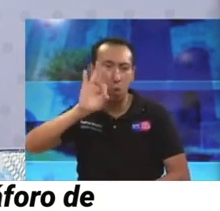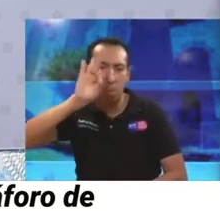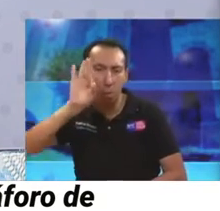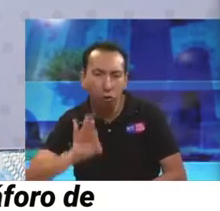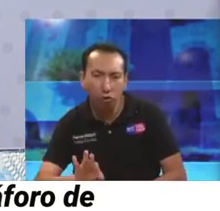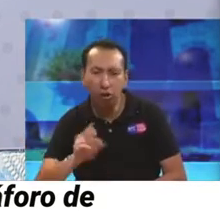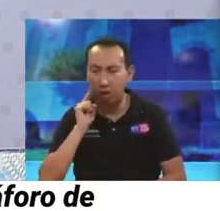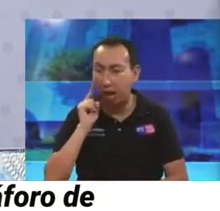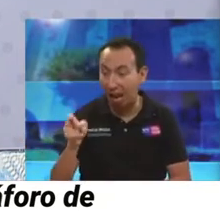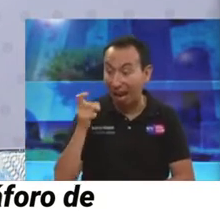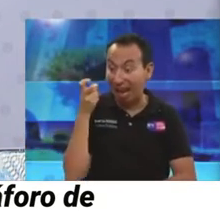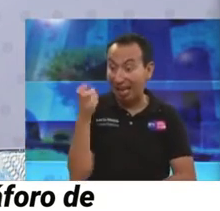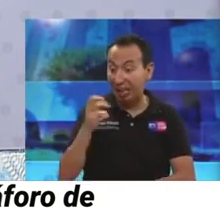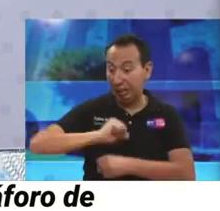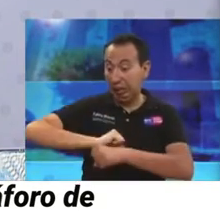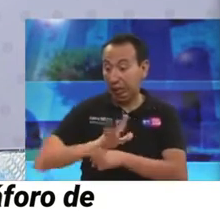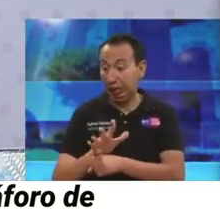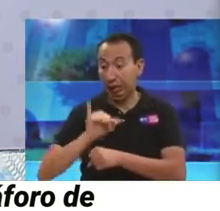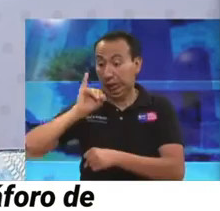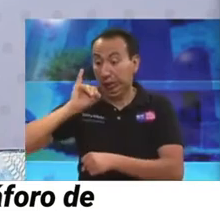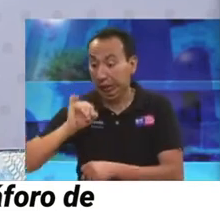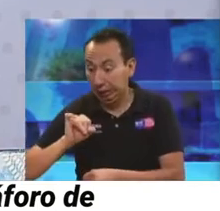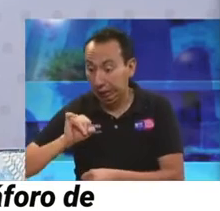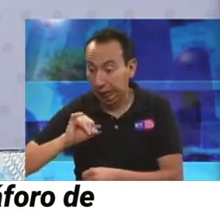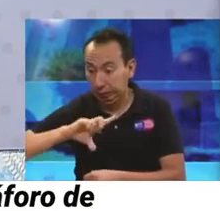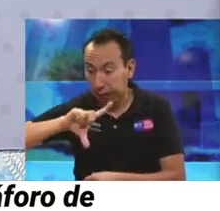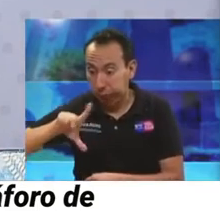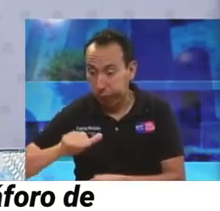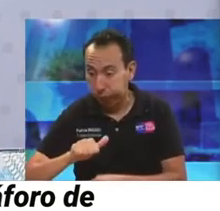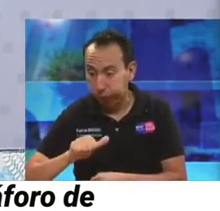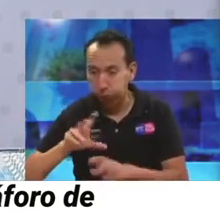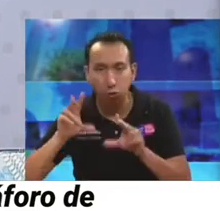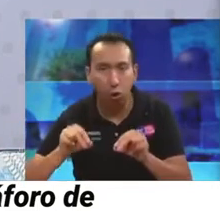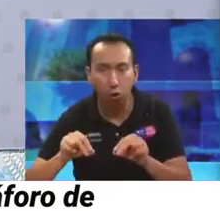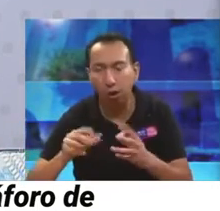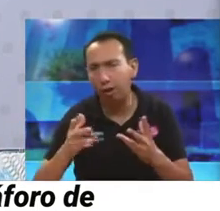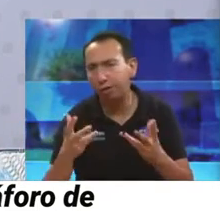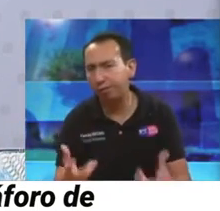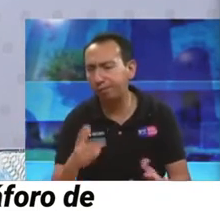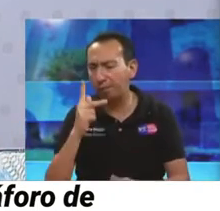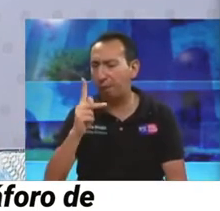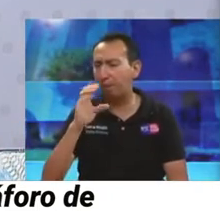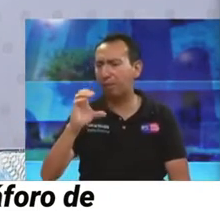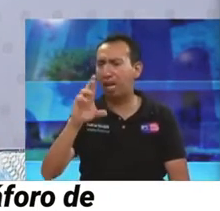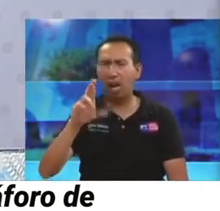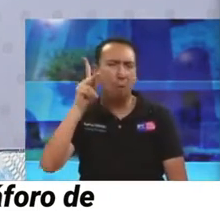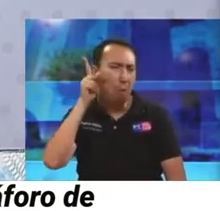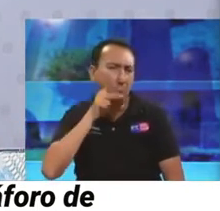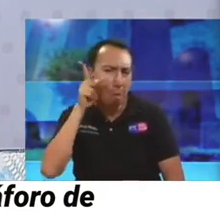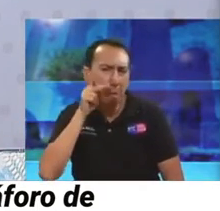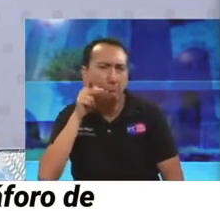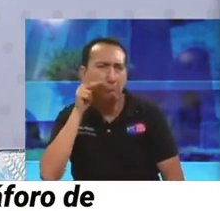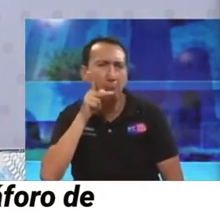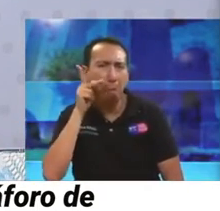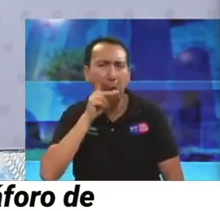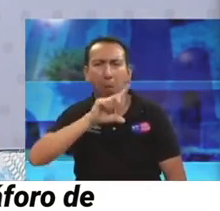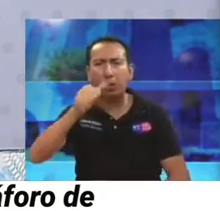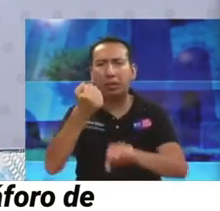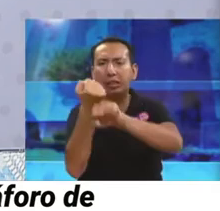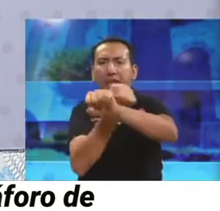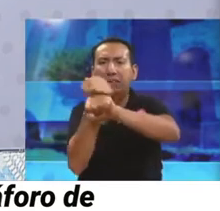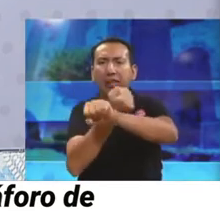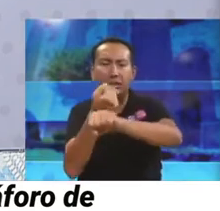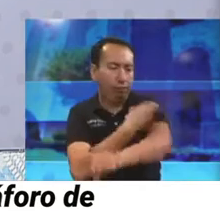sábado 31 y domingo 1 de noviembre, Guanajuato registró 408 nuevos casos y solo el domingo se presentaron